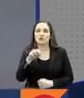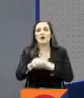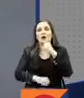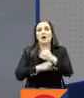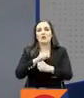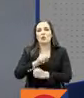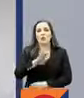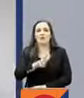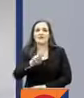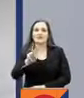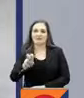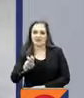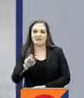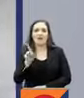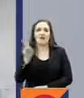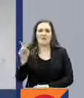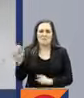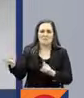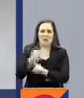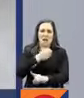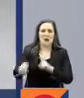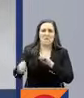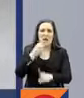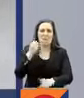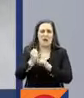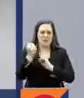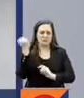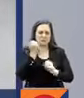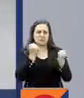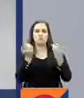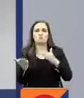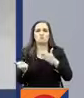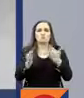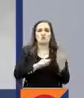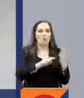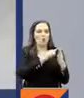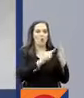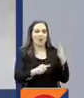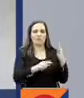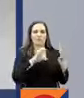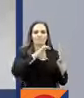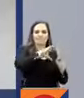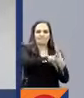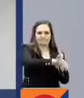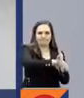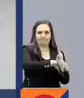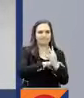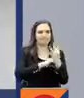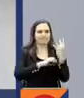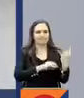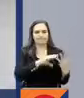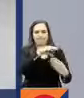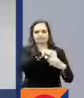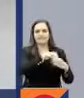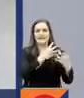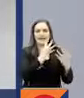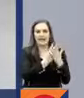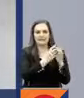años, murió por las heridas que le causaron. Los capturados deberán cumplir medida de aseguramiento en centro